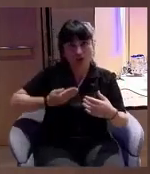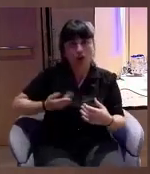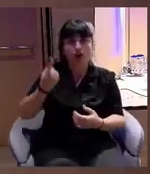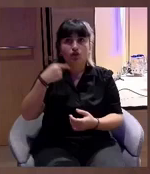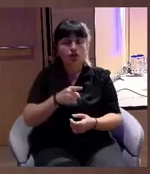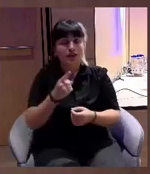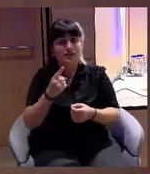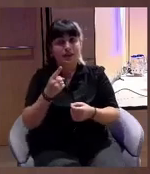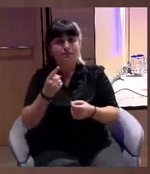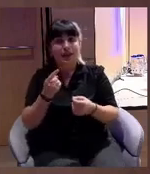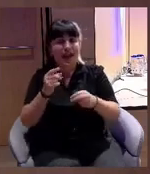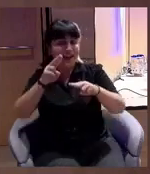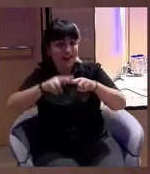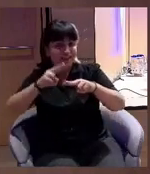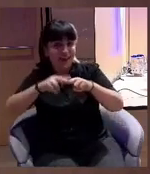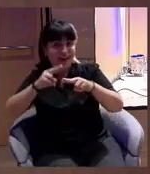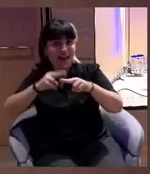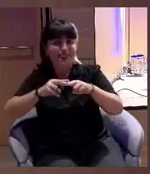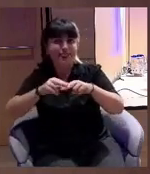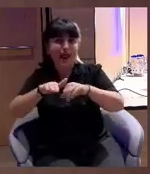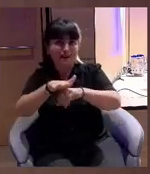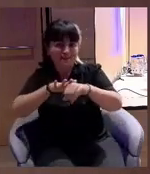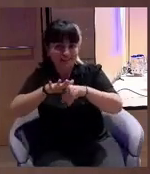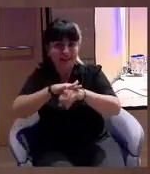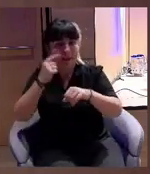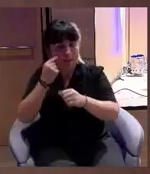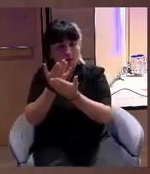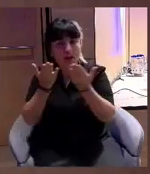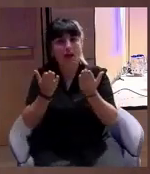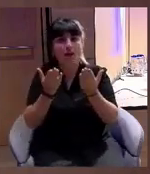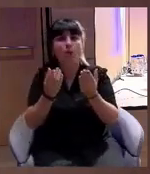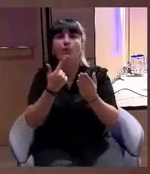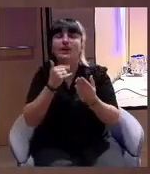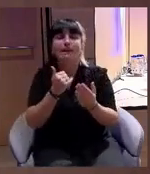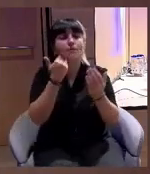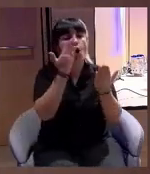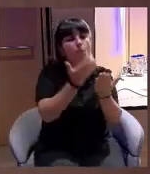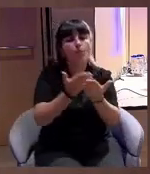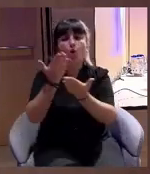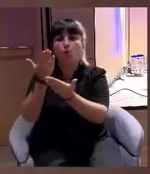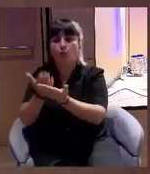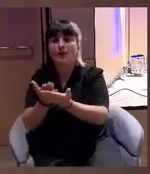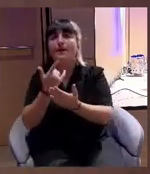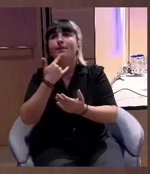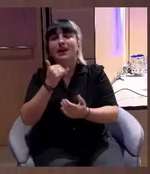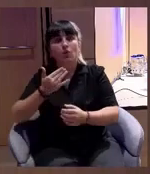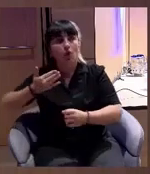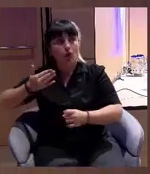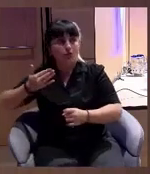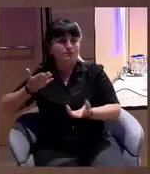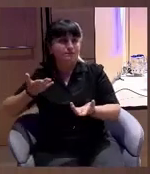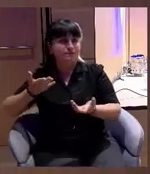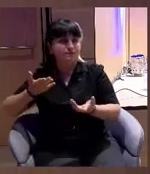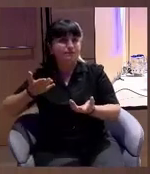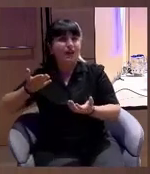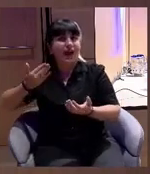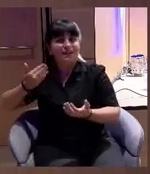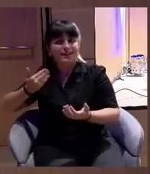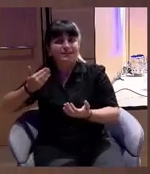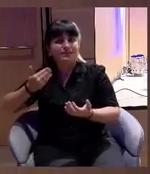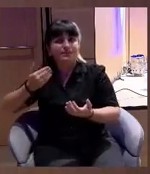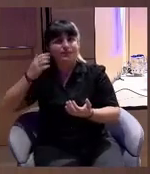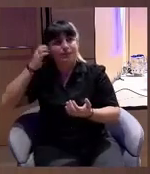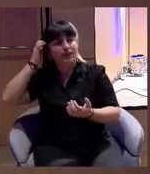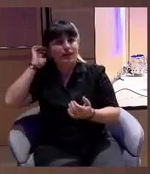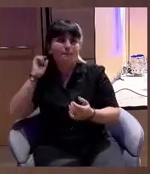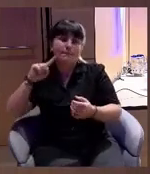Proponen porque sí como como decías que que pasa en Chile nosotros digamos ante la cámara nacional electoral hay